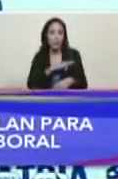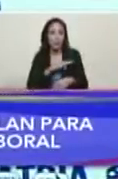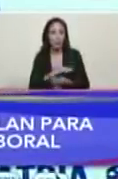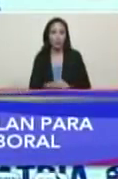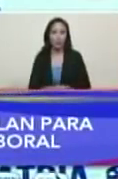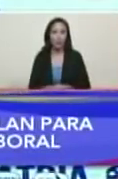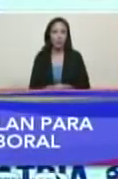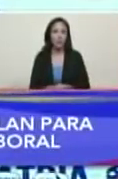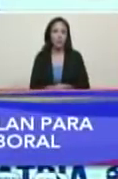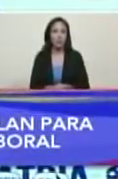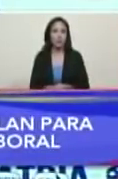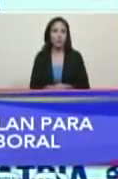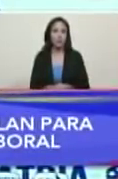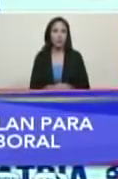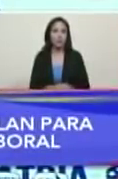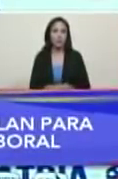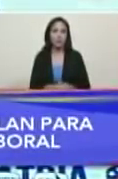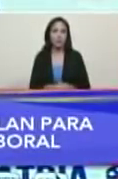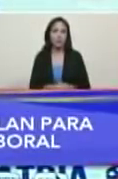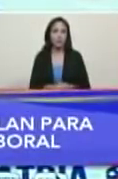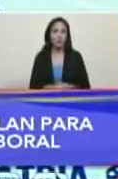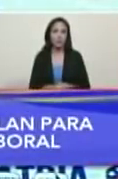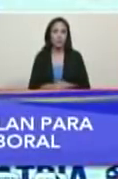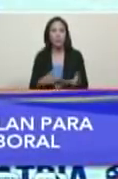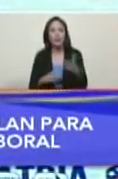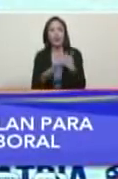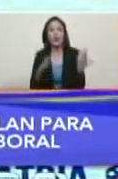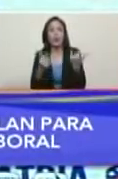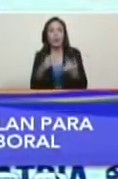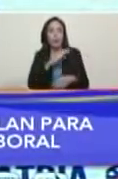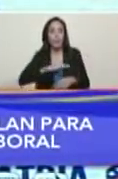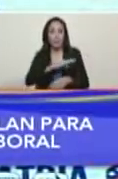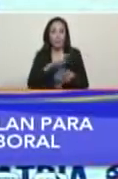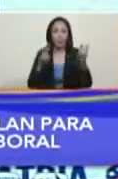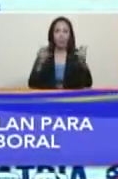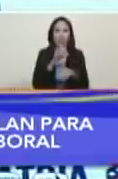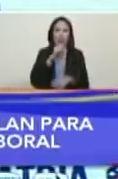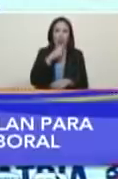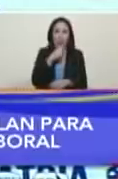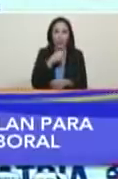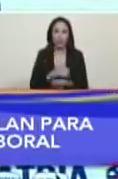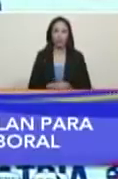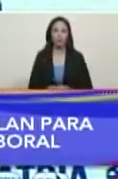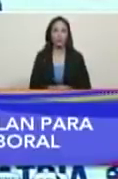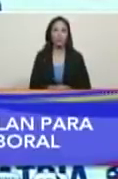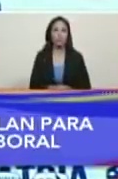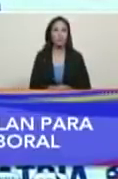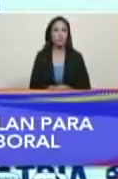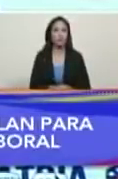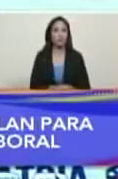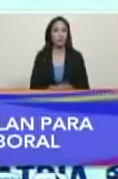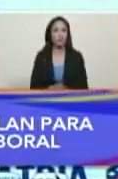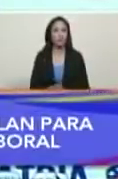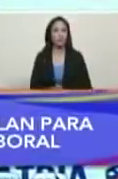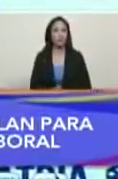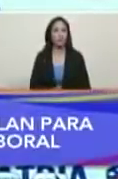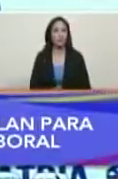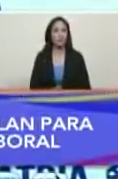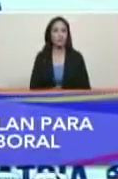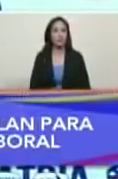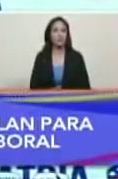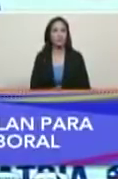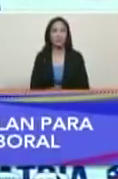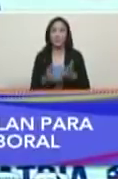Y todas las misiones. Y todas las misiones. Todas las misiones. Ministro Alvarado,